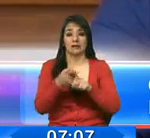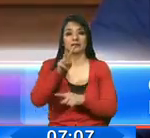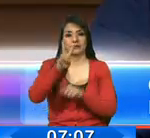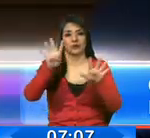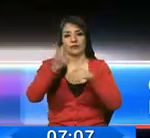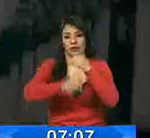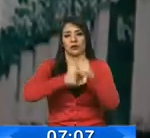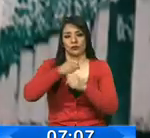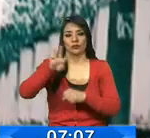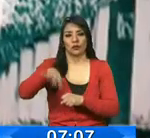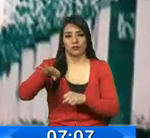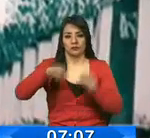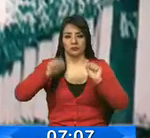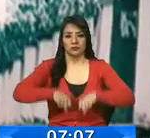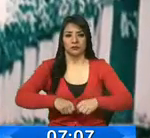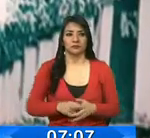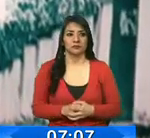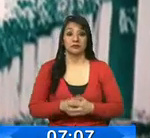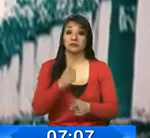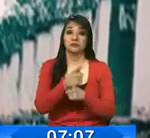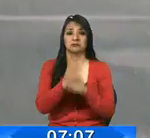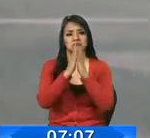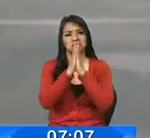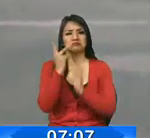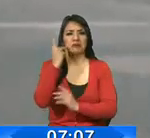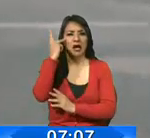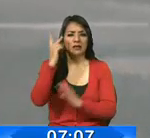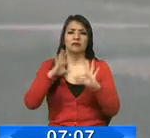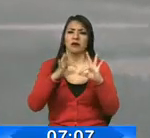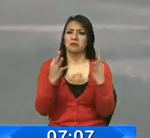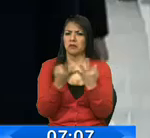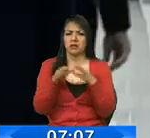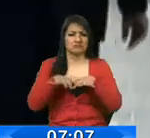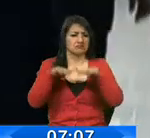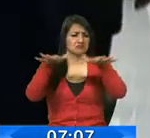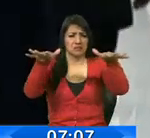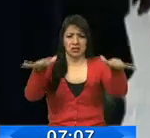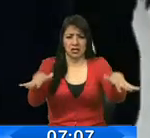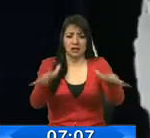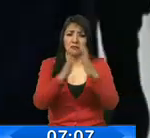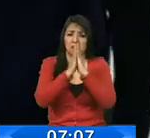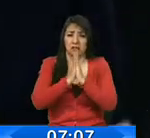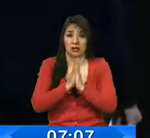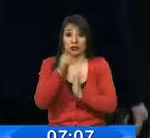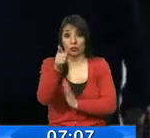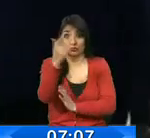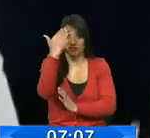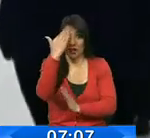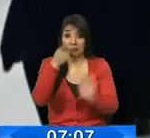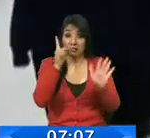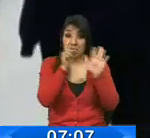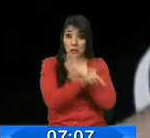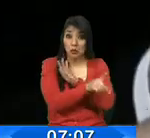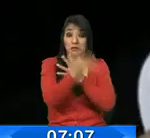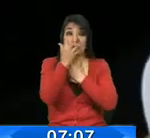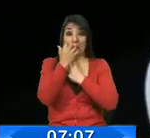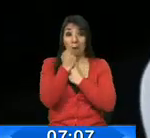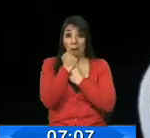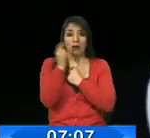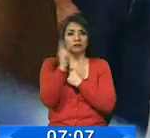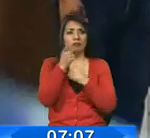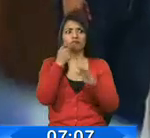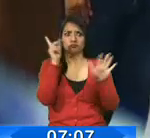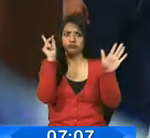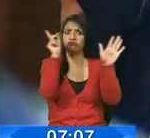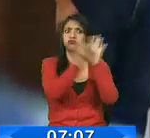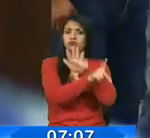4 meses. Por eso se pide a padres, familiares y a la ciudadanía en general que si conocen de otros casos no callar y notificar inmediatamente a